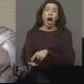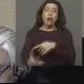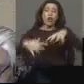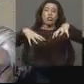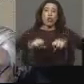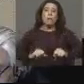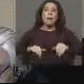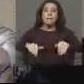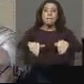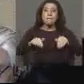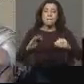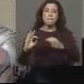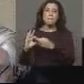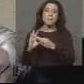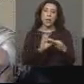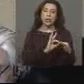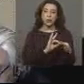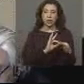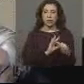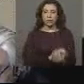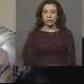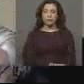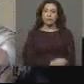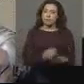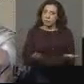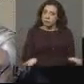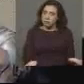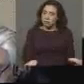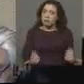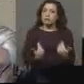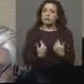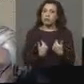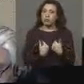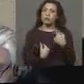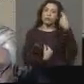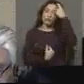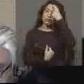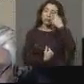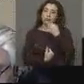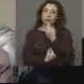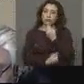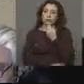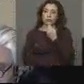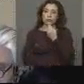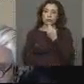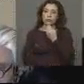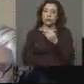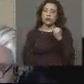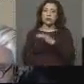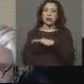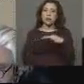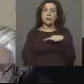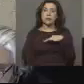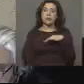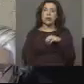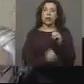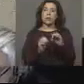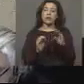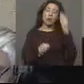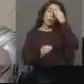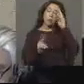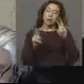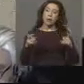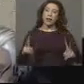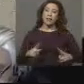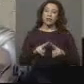razón. Entonces, en ese sentido, yo creo que también, si bien es cierto que siempre el Ministerio de Educación se preocupa de la infraestructura de